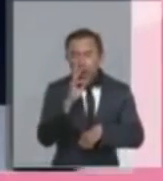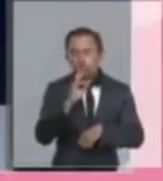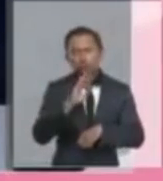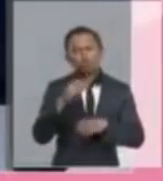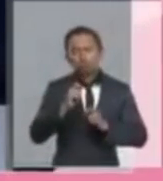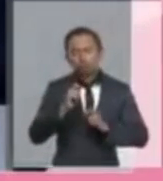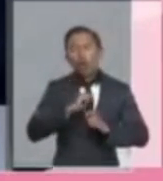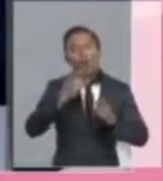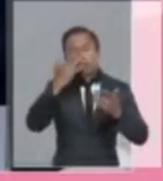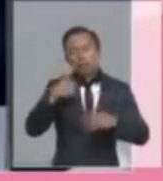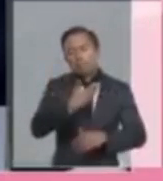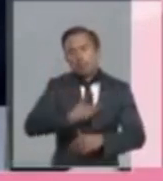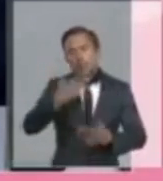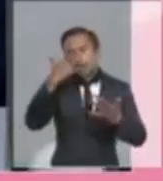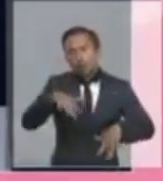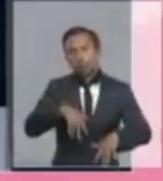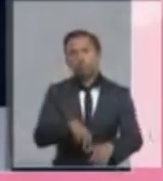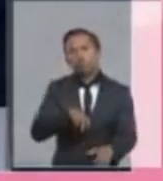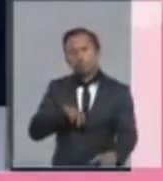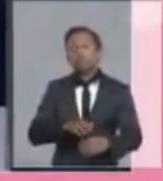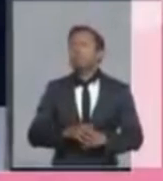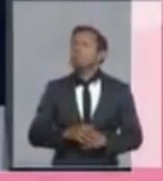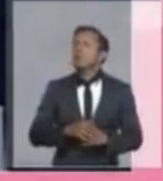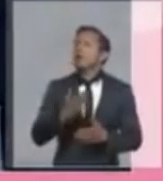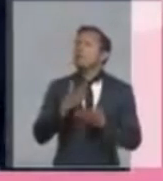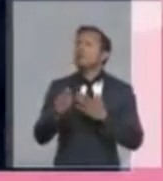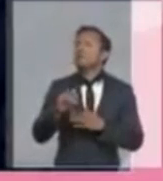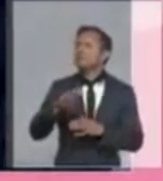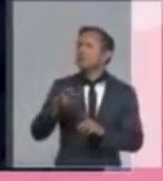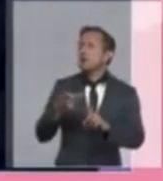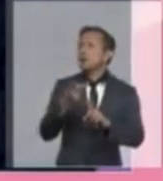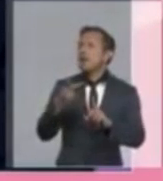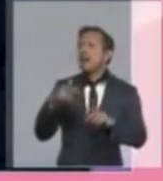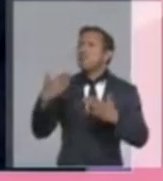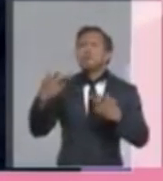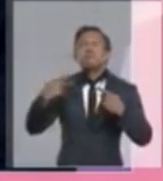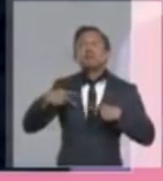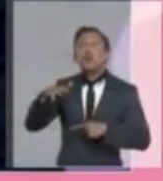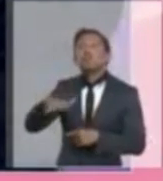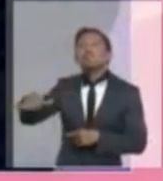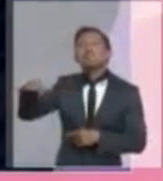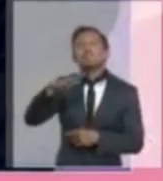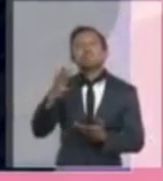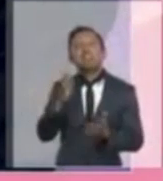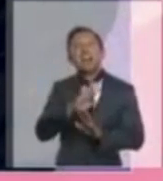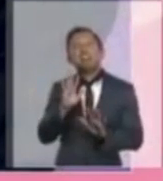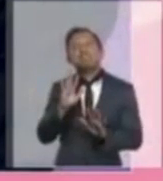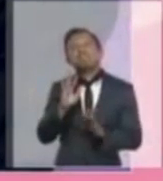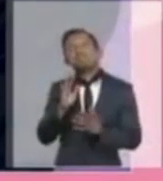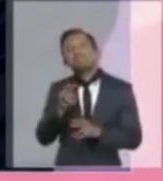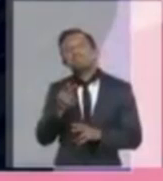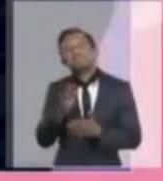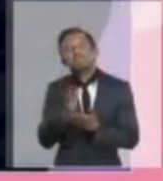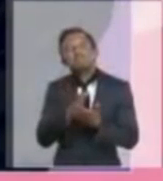planteaba Azucena en la pregunta general era este desencanto de la democracia, muy notorio y sobre todo muy grave desde el año